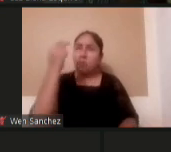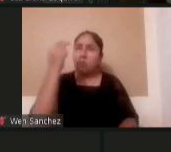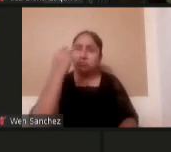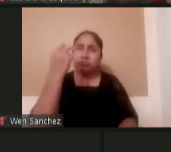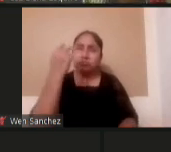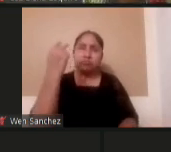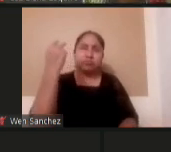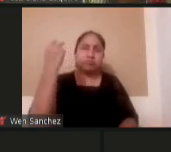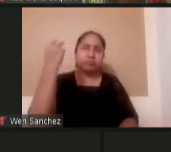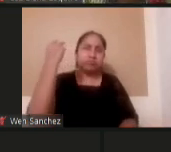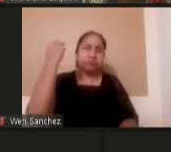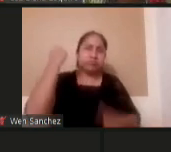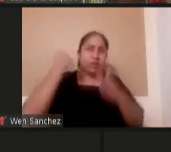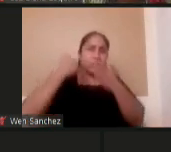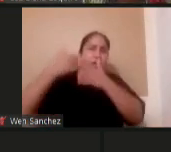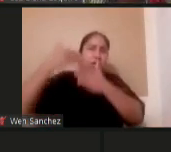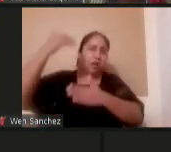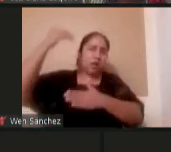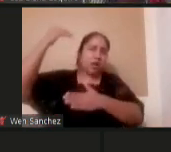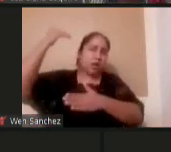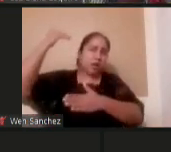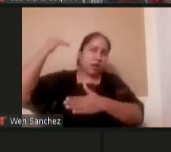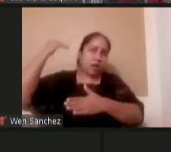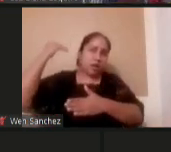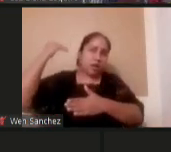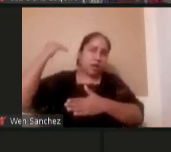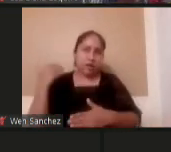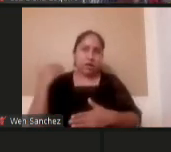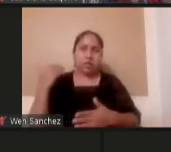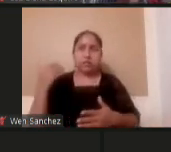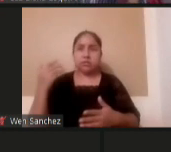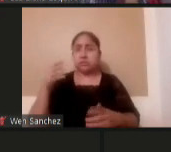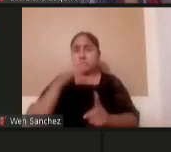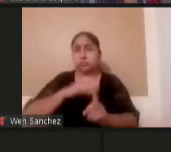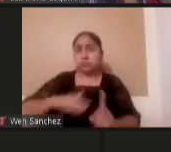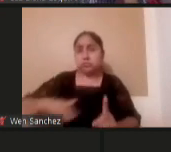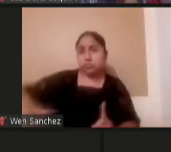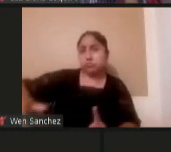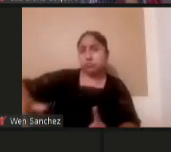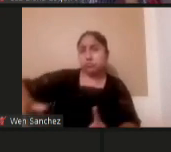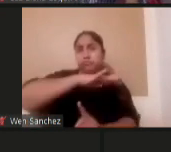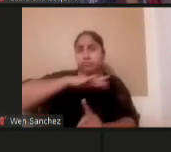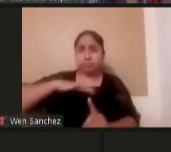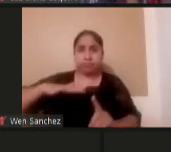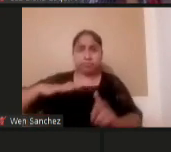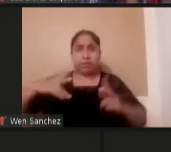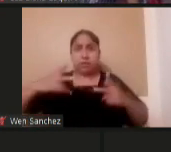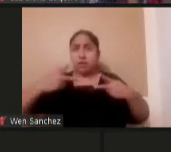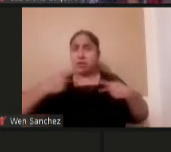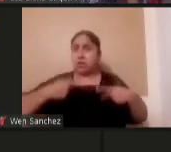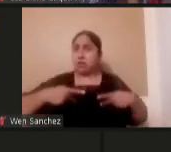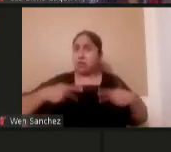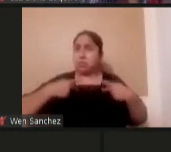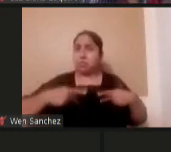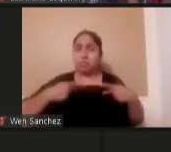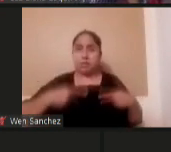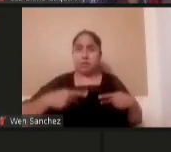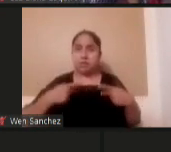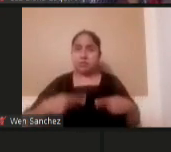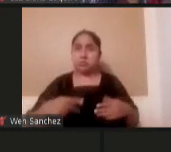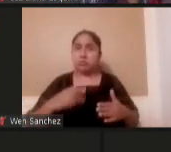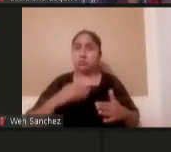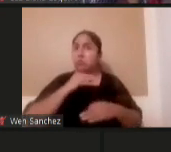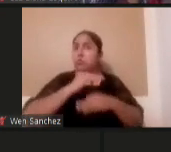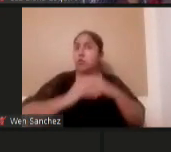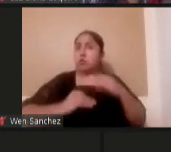propio cumplimiento en torno a la no discriminación y a la vida digna de los ciudadanos juarenses en